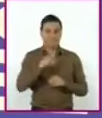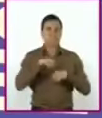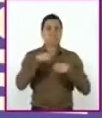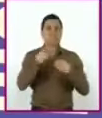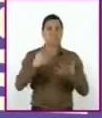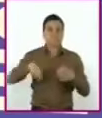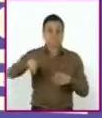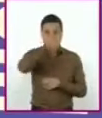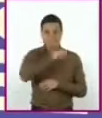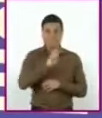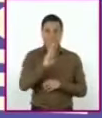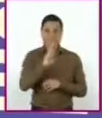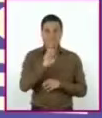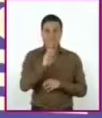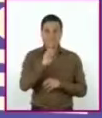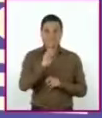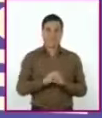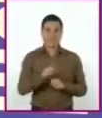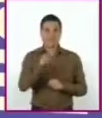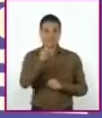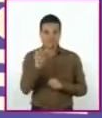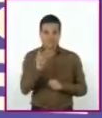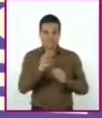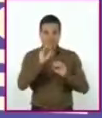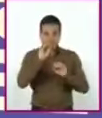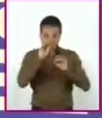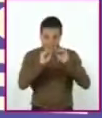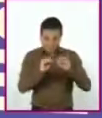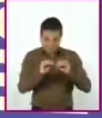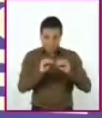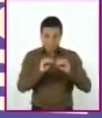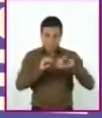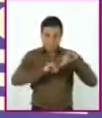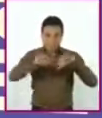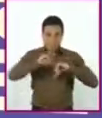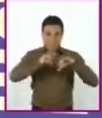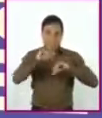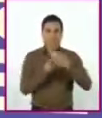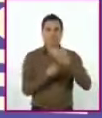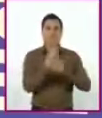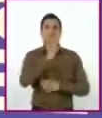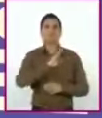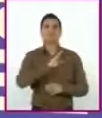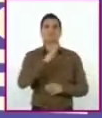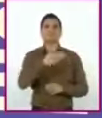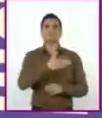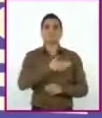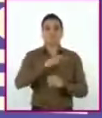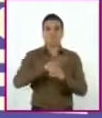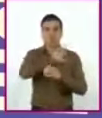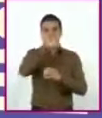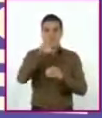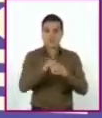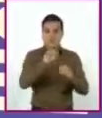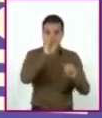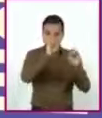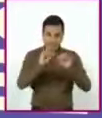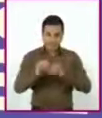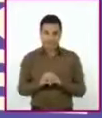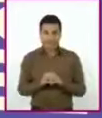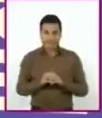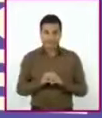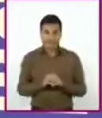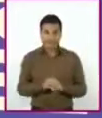es elaborar un mapa que represente el territorio de la Nueva España e identificar a qué provincia pertenecía